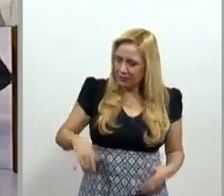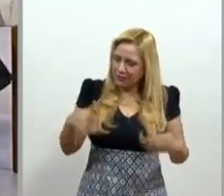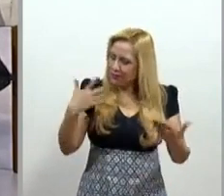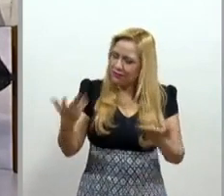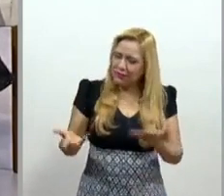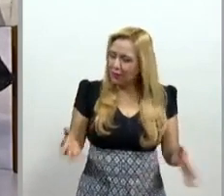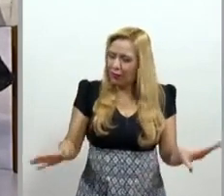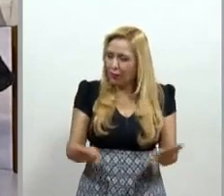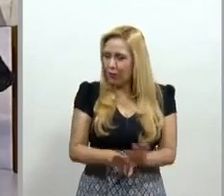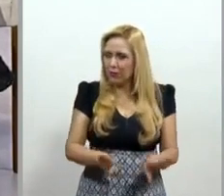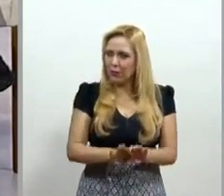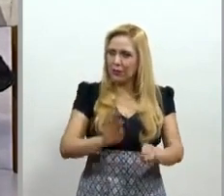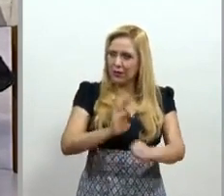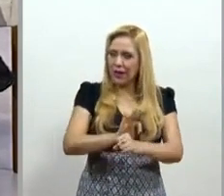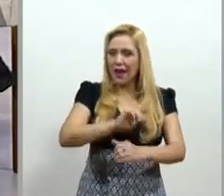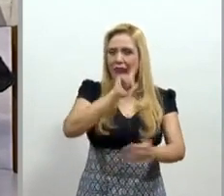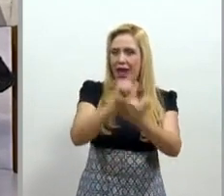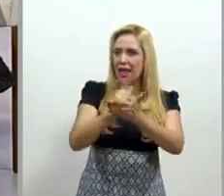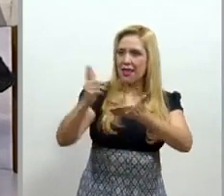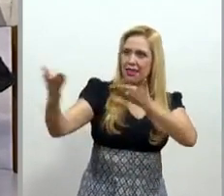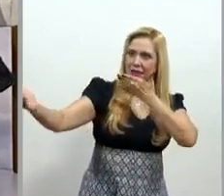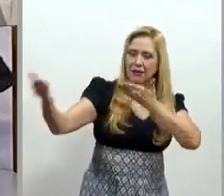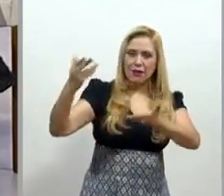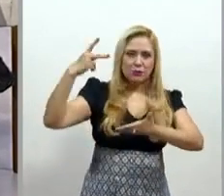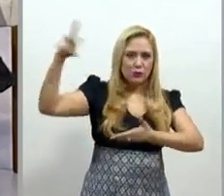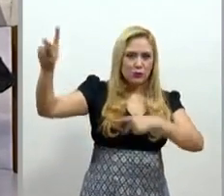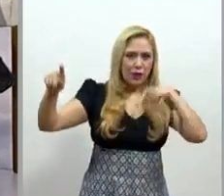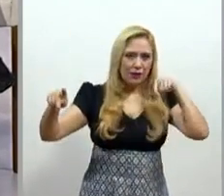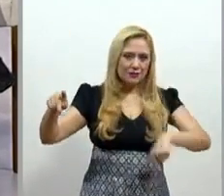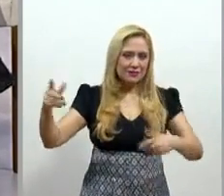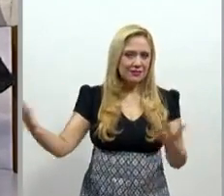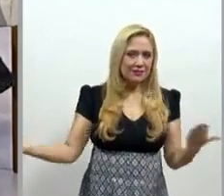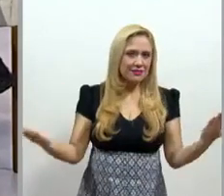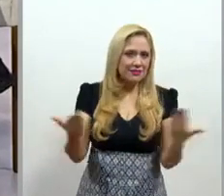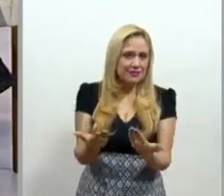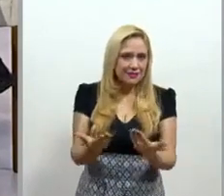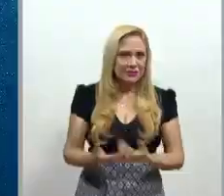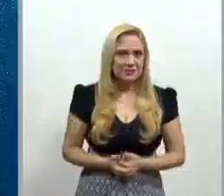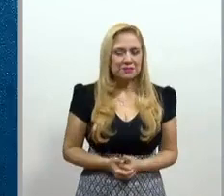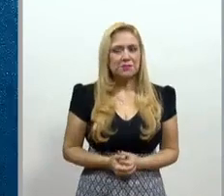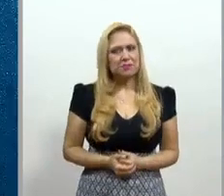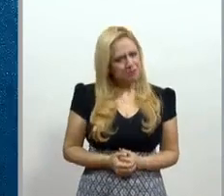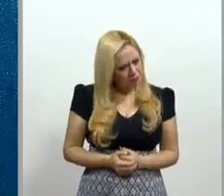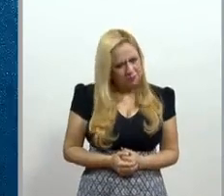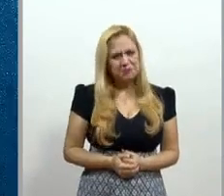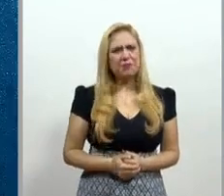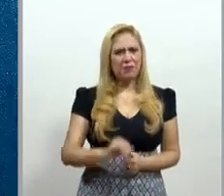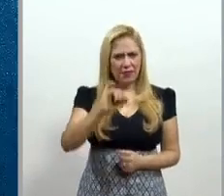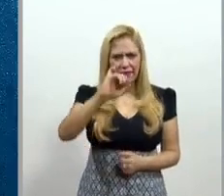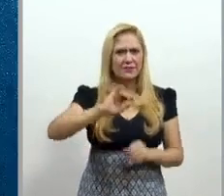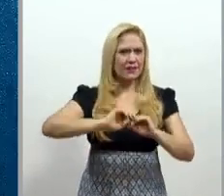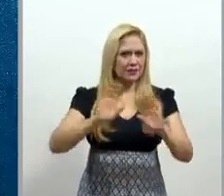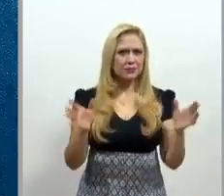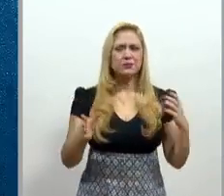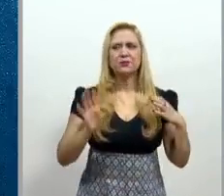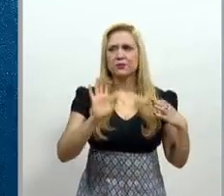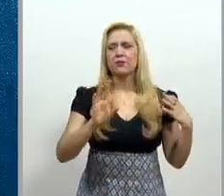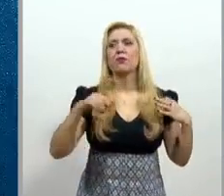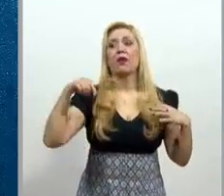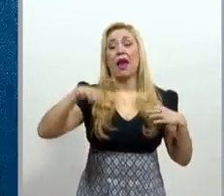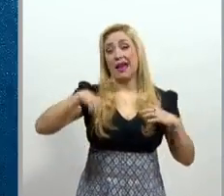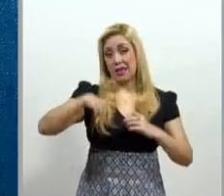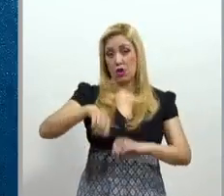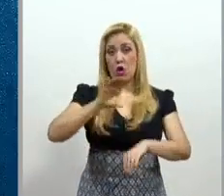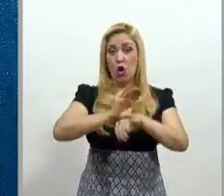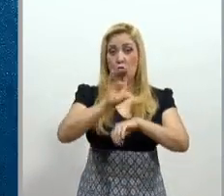de vista del derecho comparado para los mexicanos y mexicanas. Por supuesto, creo que la Corte Constitucional de Colombia